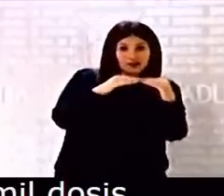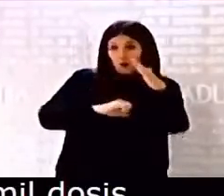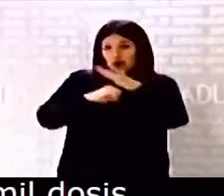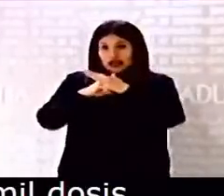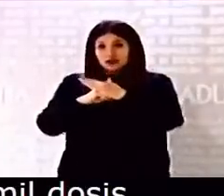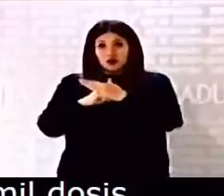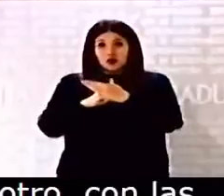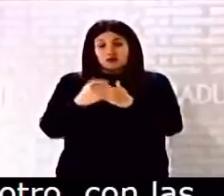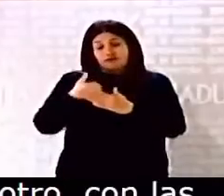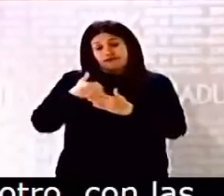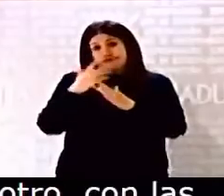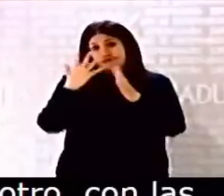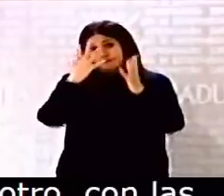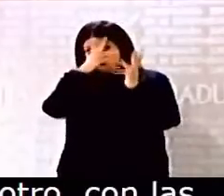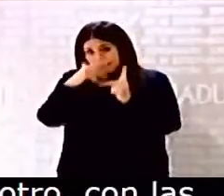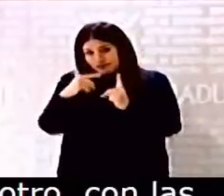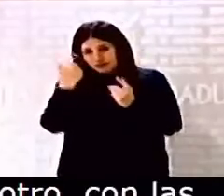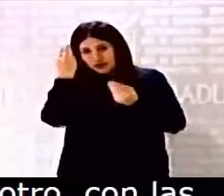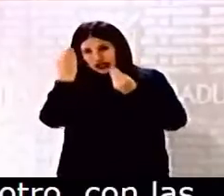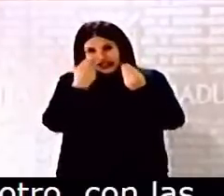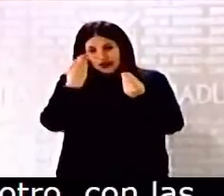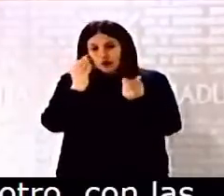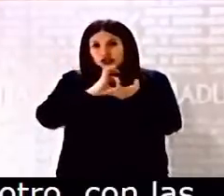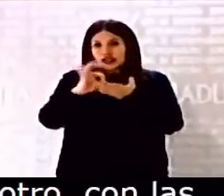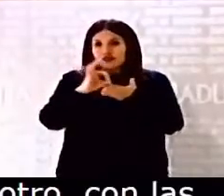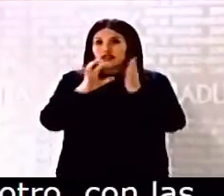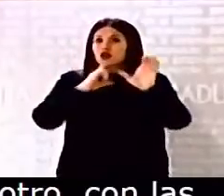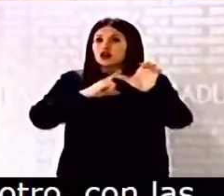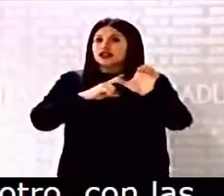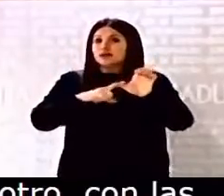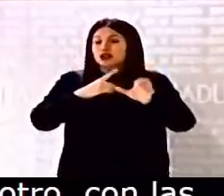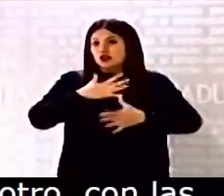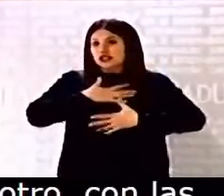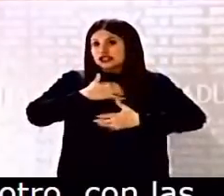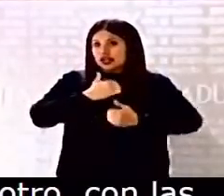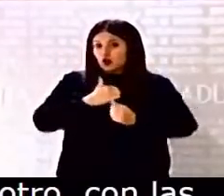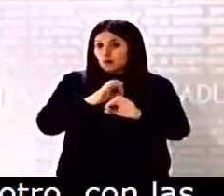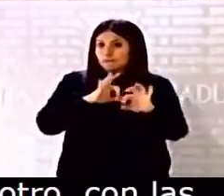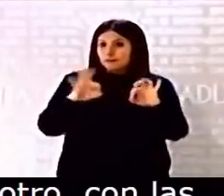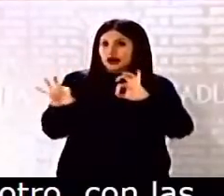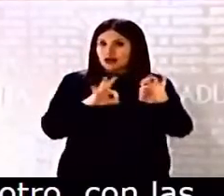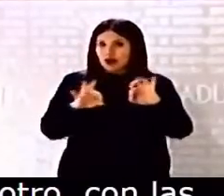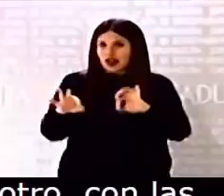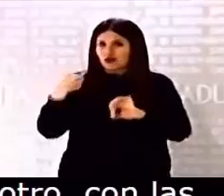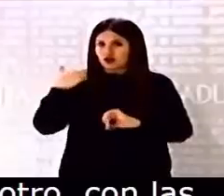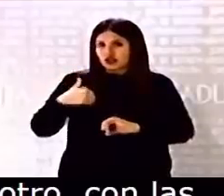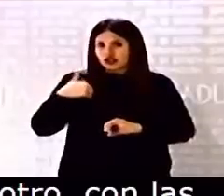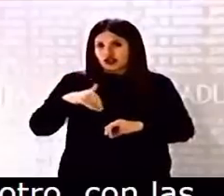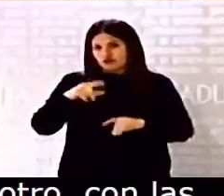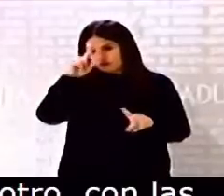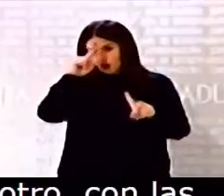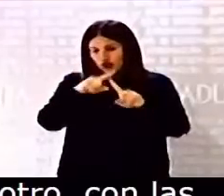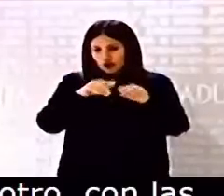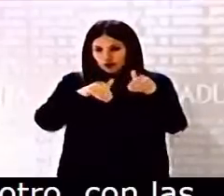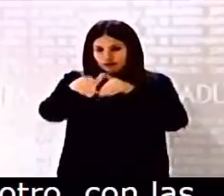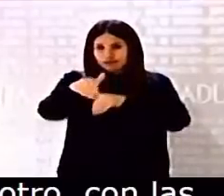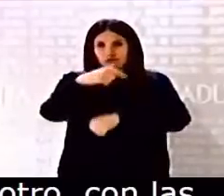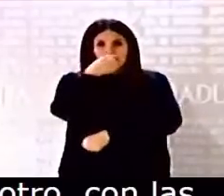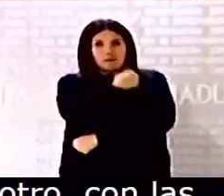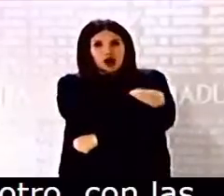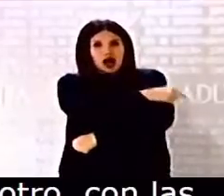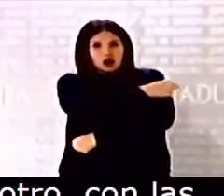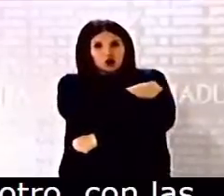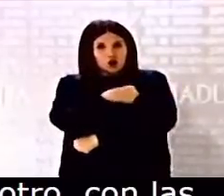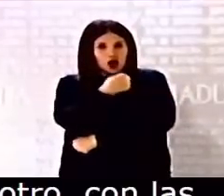previsiones que tiene el Servicio Extremeño de Salud, que está preparado para administrar la vacuna en un porcentaje